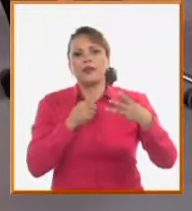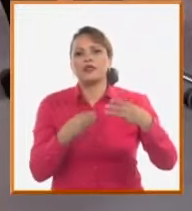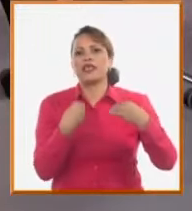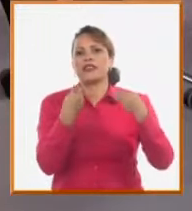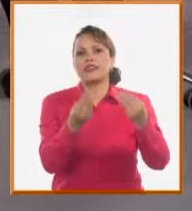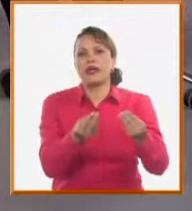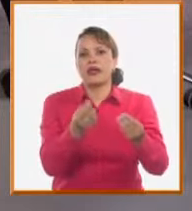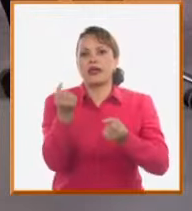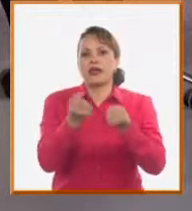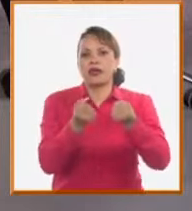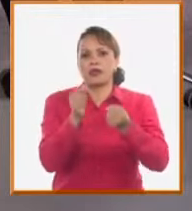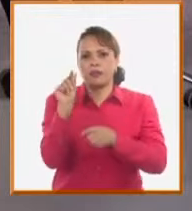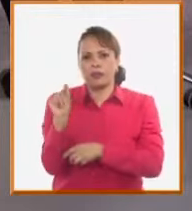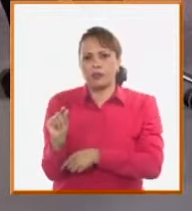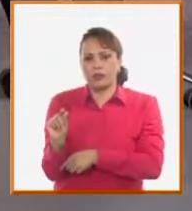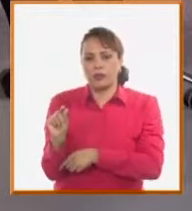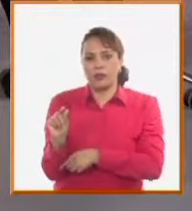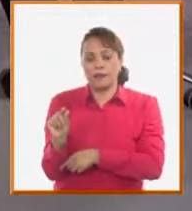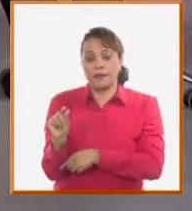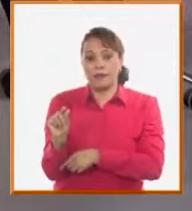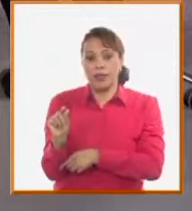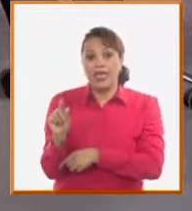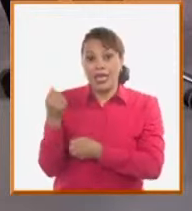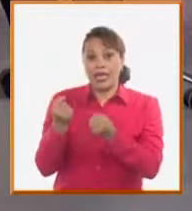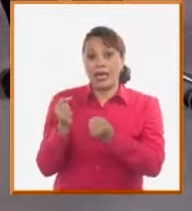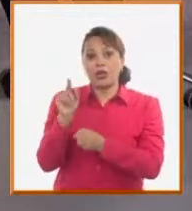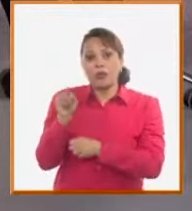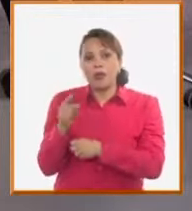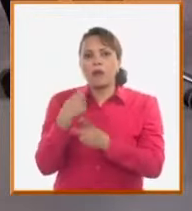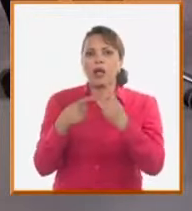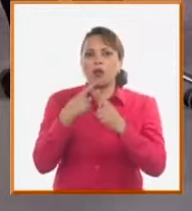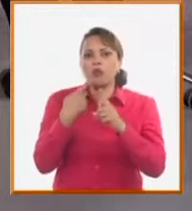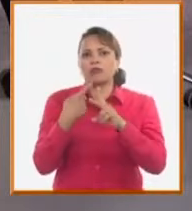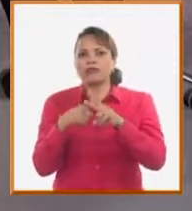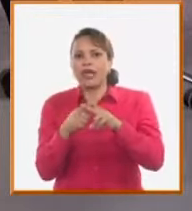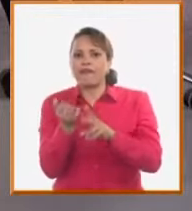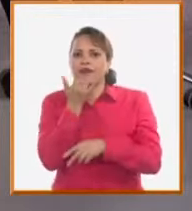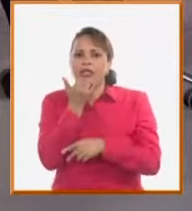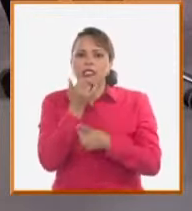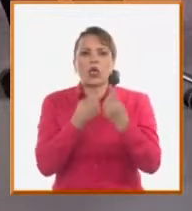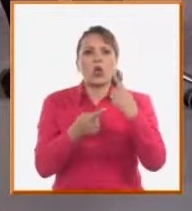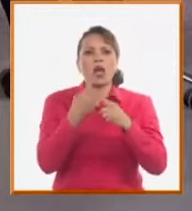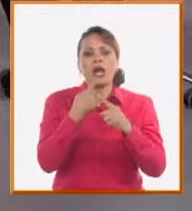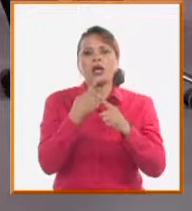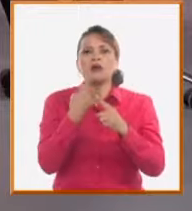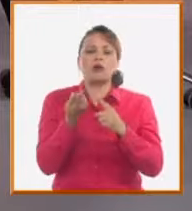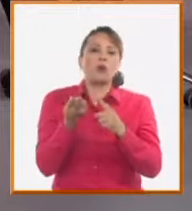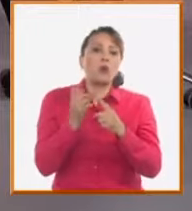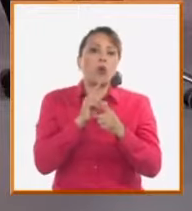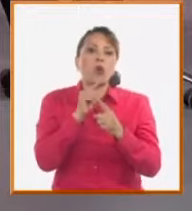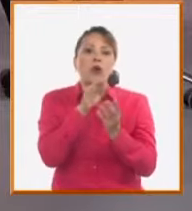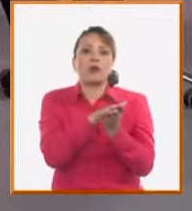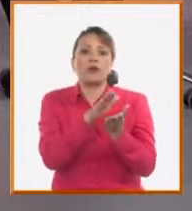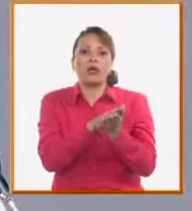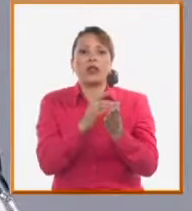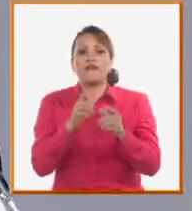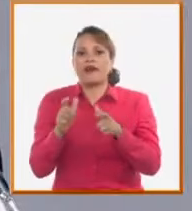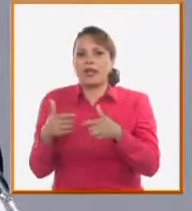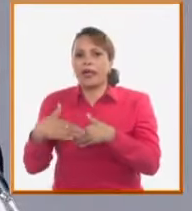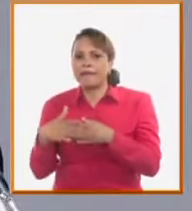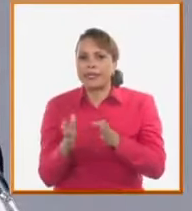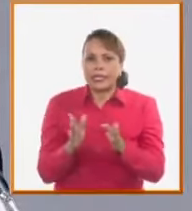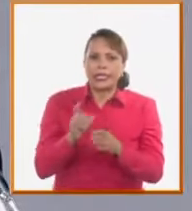persona. Si ese carro tiene algún desperfecto de los que hablaba la persona, a lo mejor no tiene el acumulador, la batería, a lo mejor no